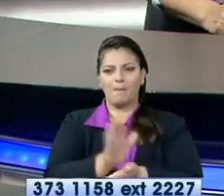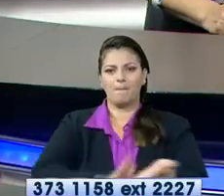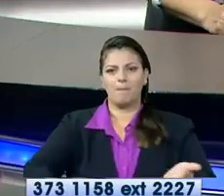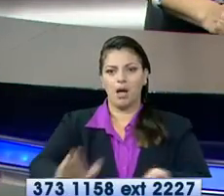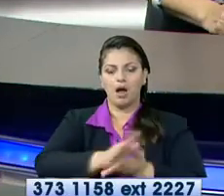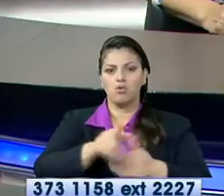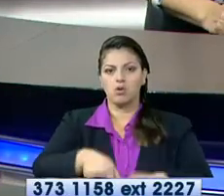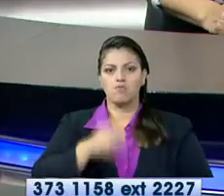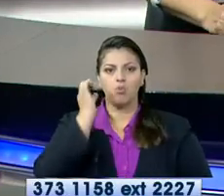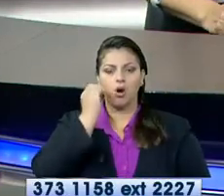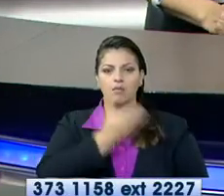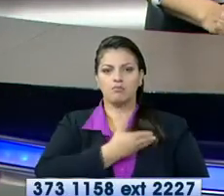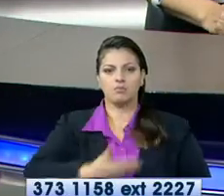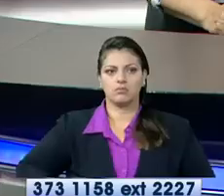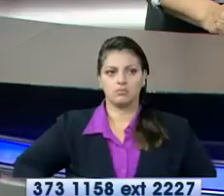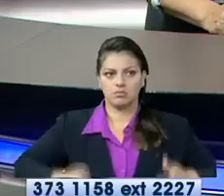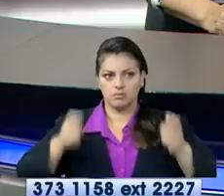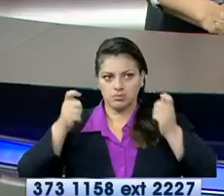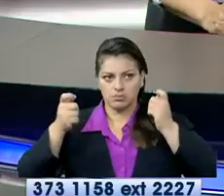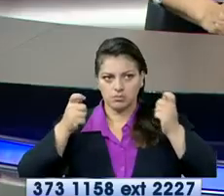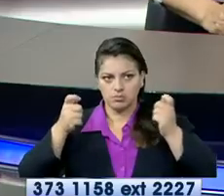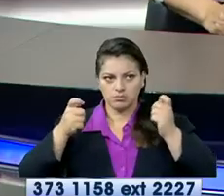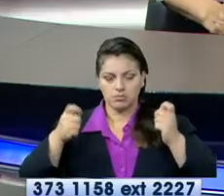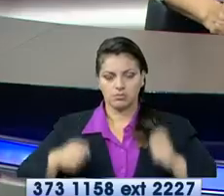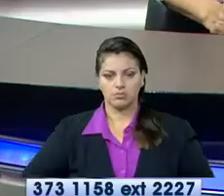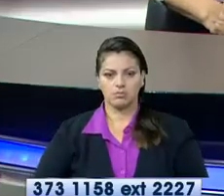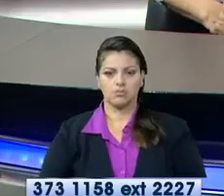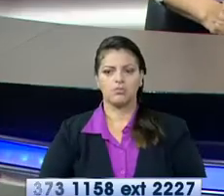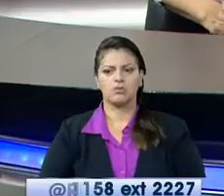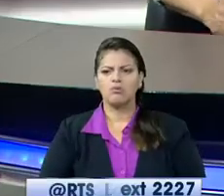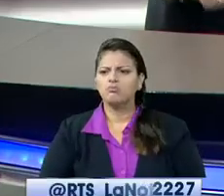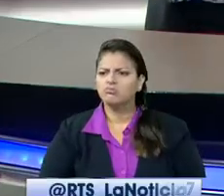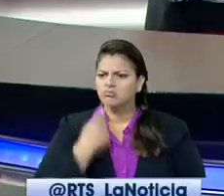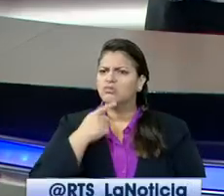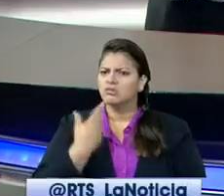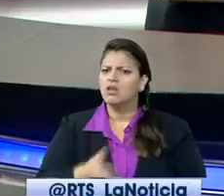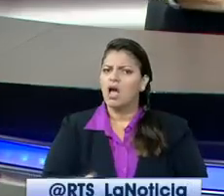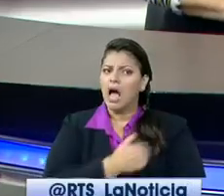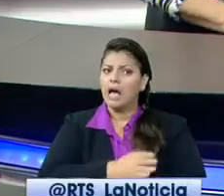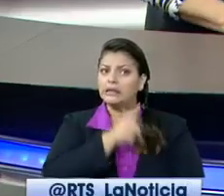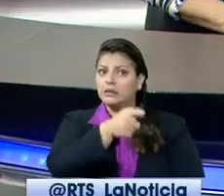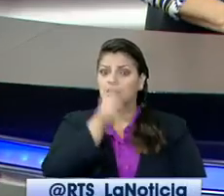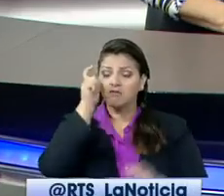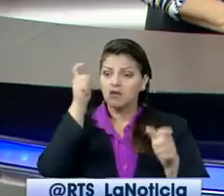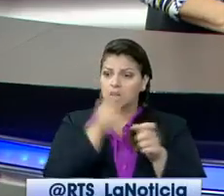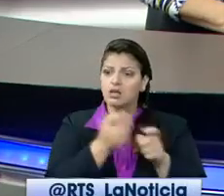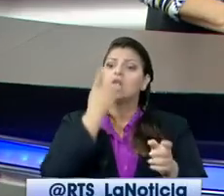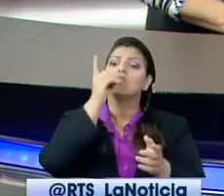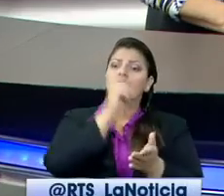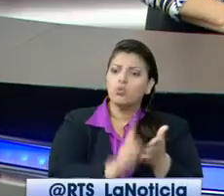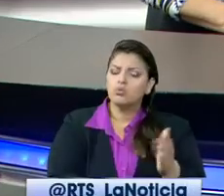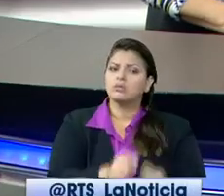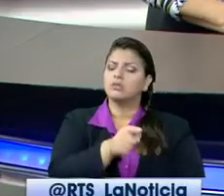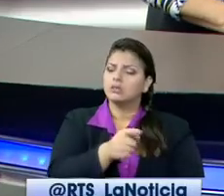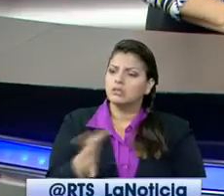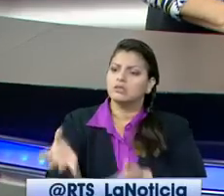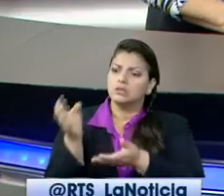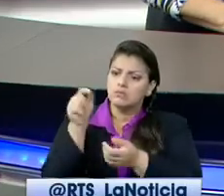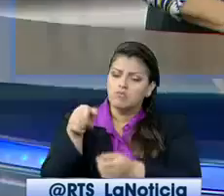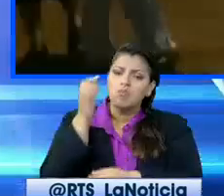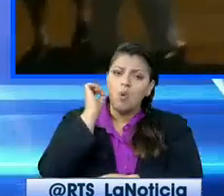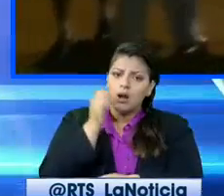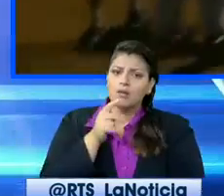que digo, sea cierto. Denuncia, digo. De verificarse que sea cierto. Verificar, exactamente. No sé. Las autoridades están en la obligación